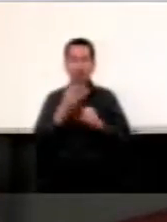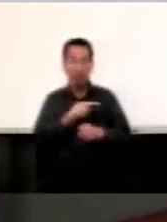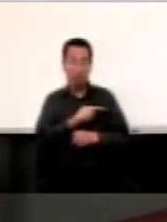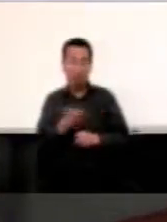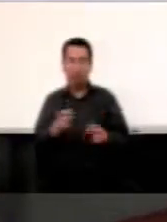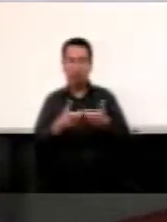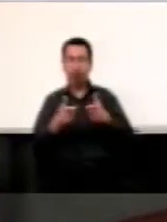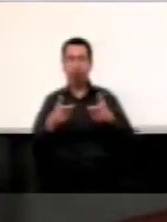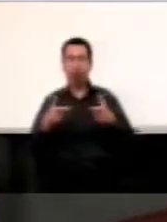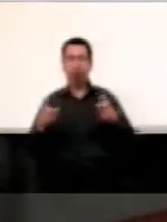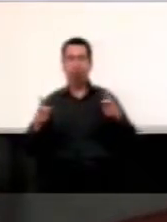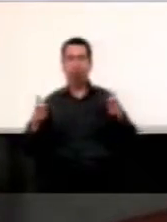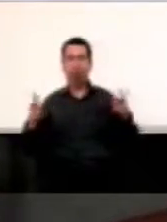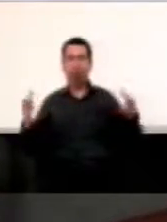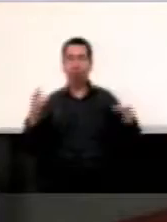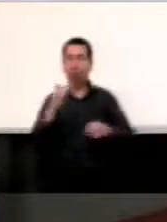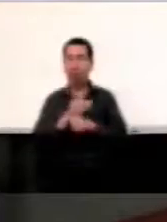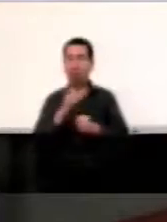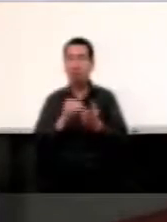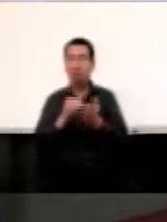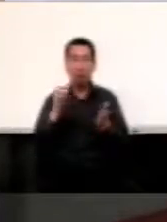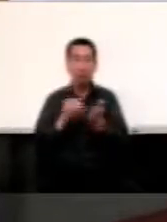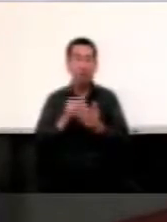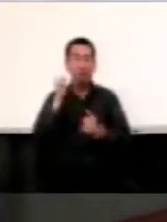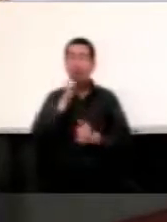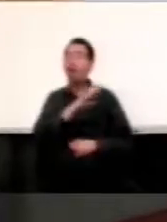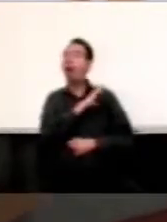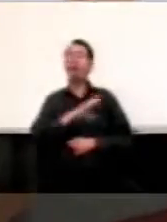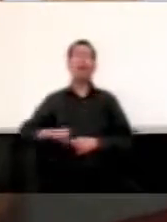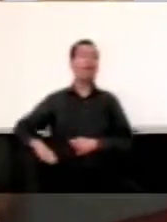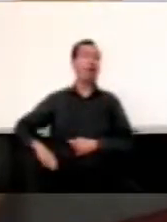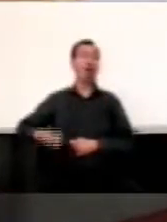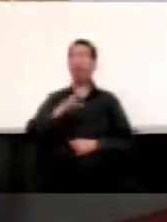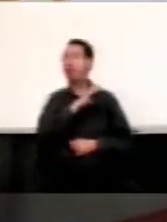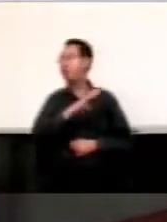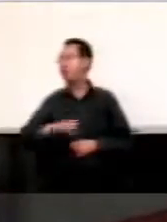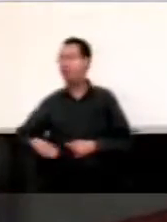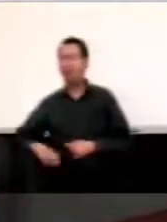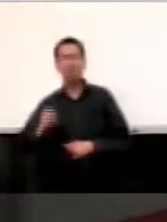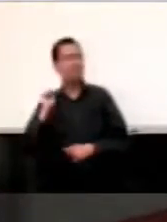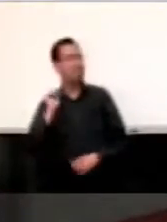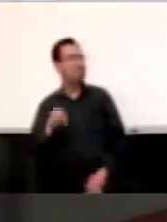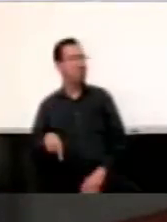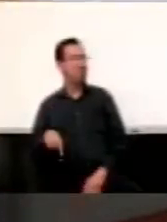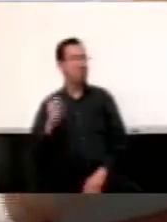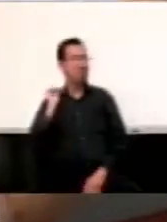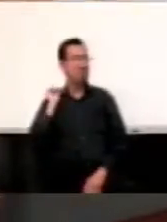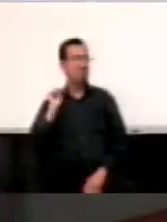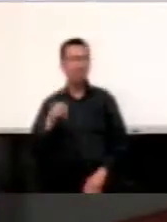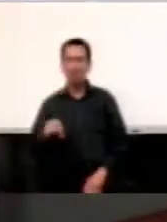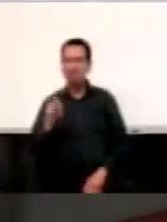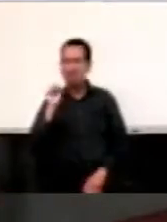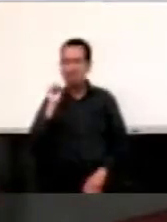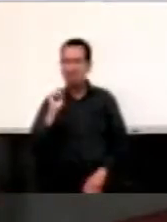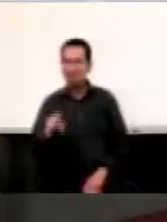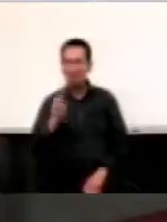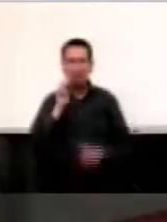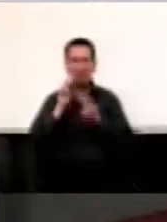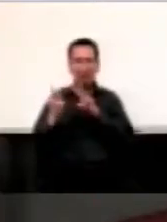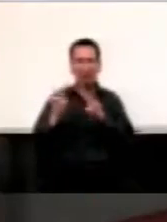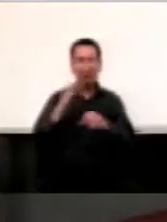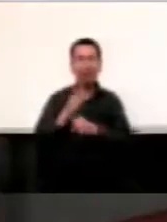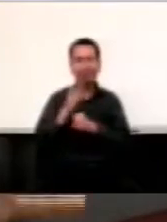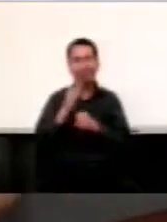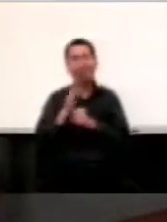que no disminuye, en que cada campaña electoral pareciera que es lo mismo, ¿no? Entonces, todo eso ha venido